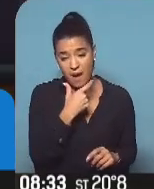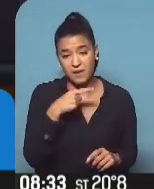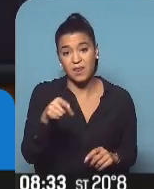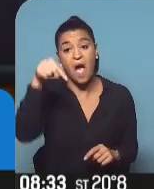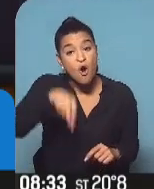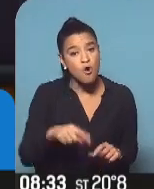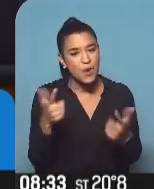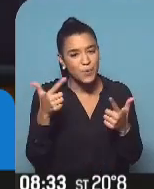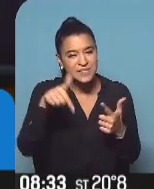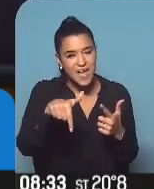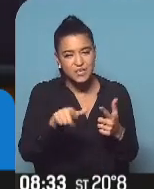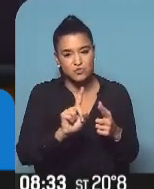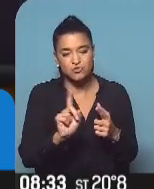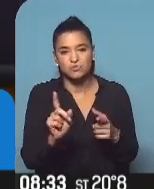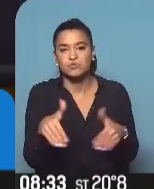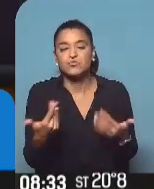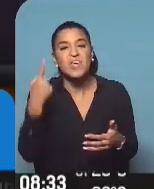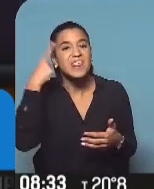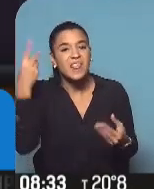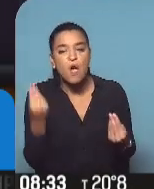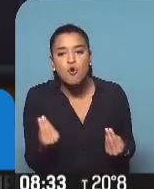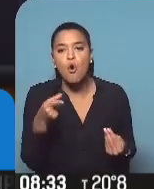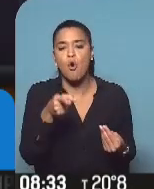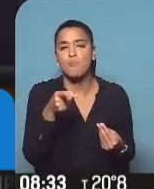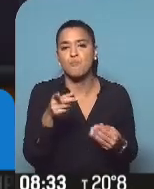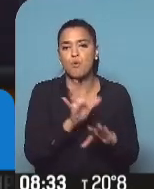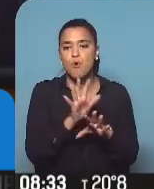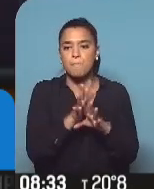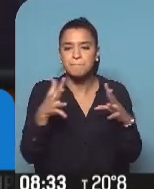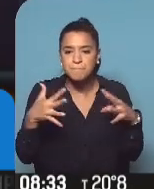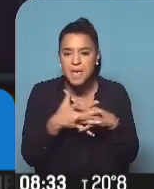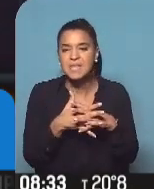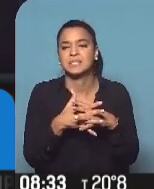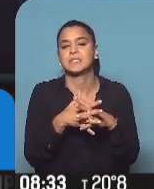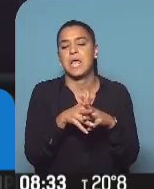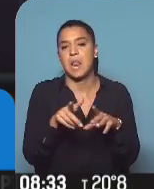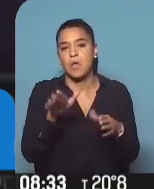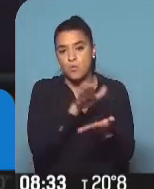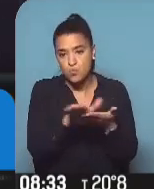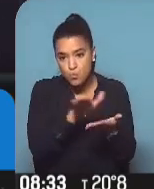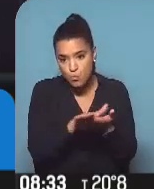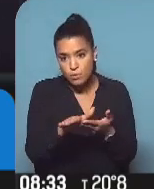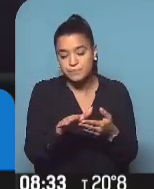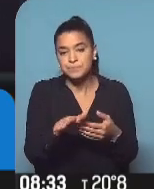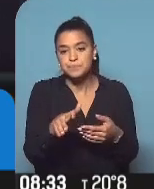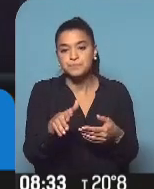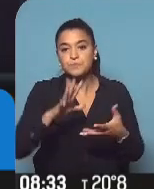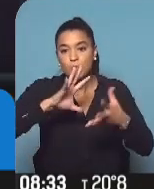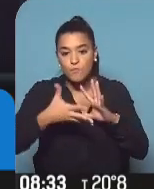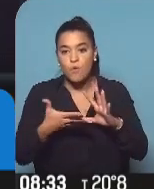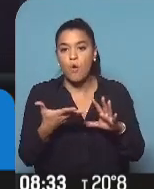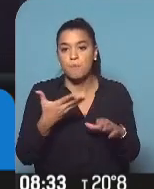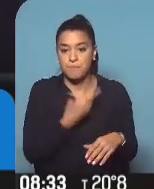opción no está. Entonces, un poco la idea es, bueno, cómo se amalgama en función de este nuevo, digamos, esta expectativa de nuevo